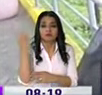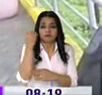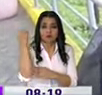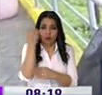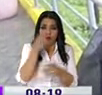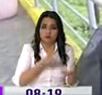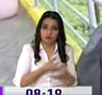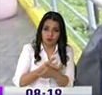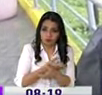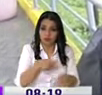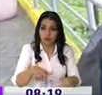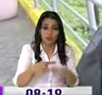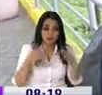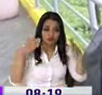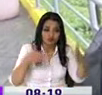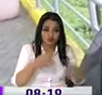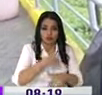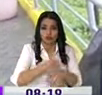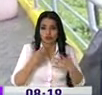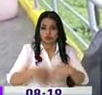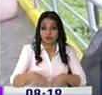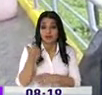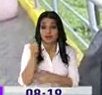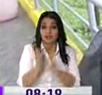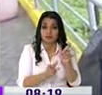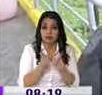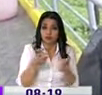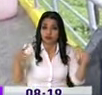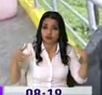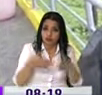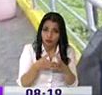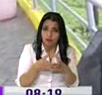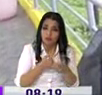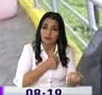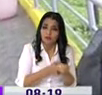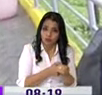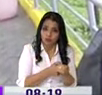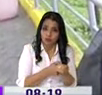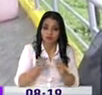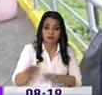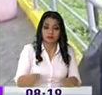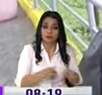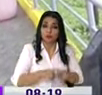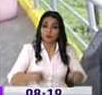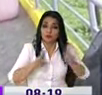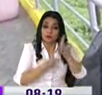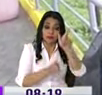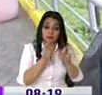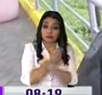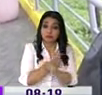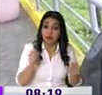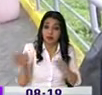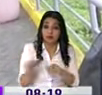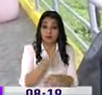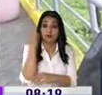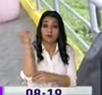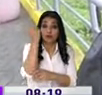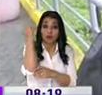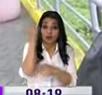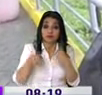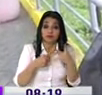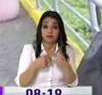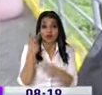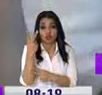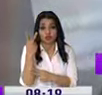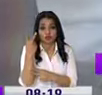Quito. Contamos con 10 personas, una unidad de rescate, una ambulancia y 2 unidades de